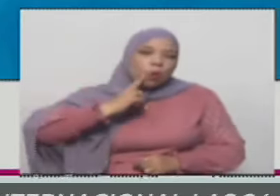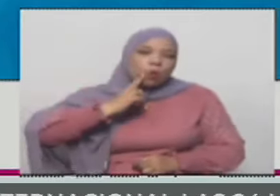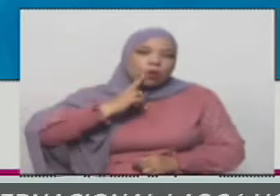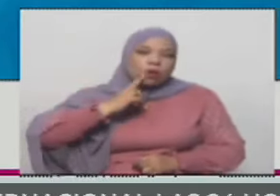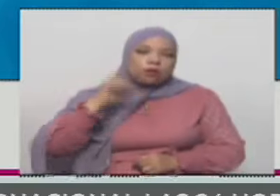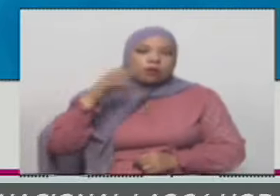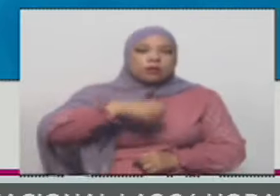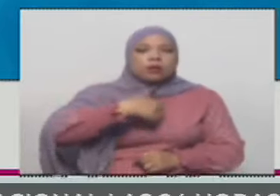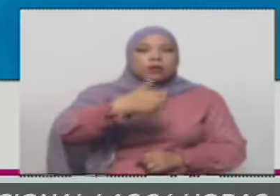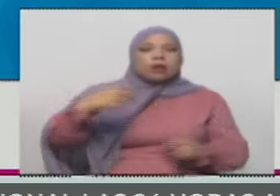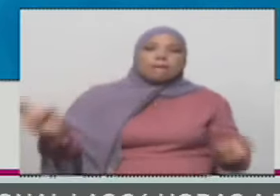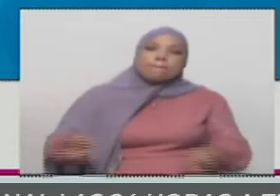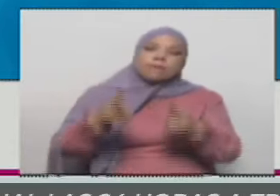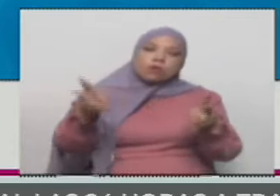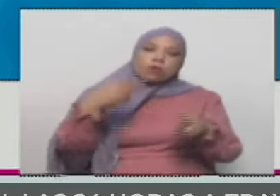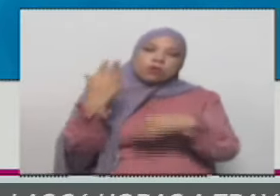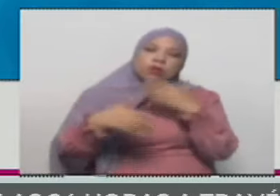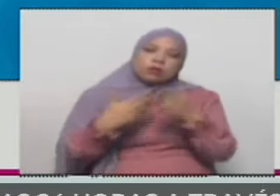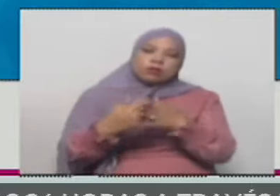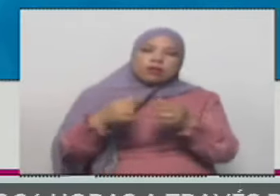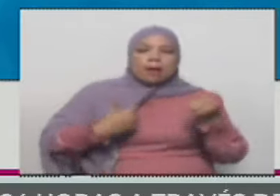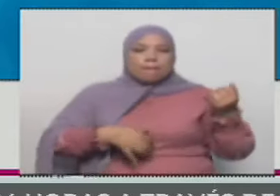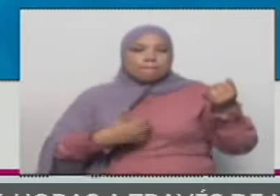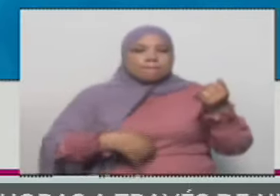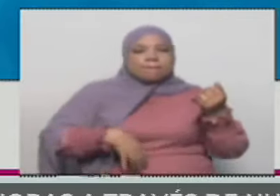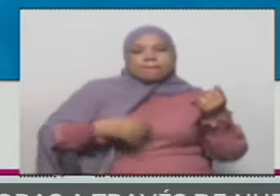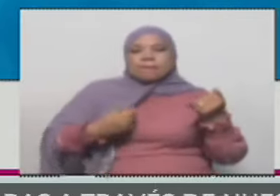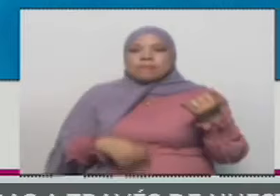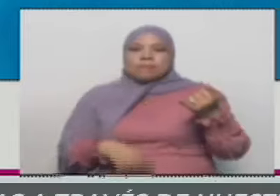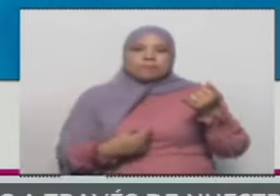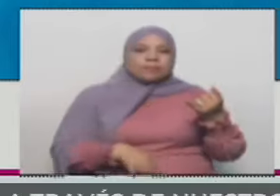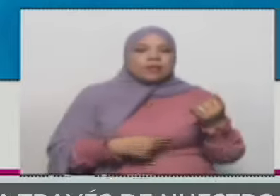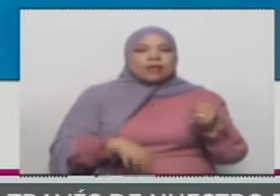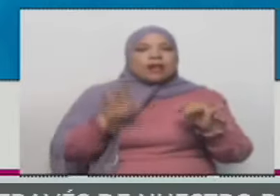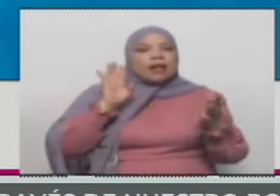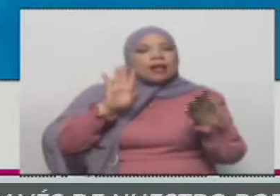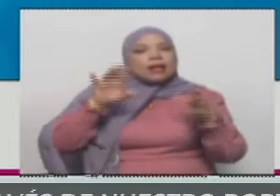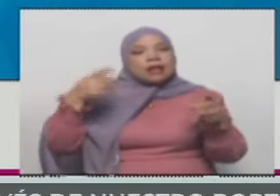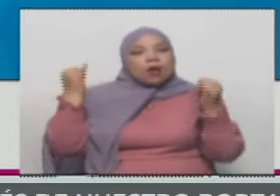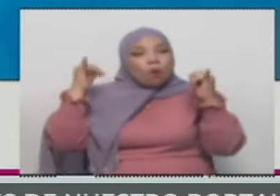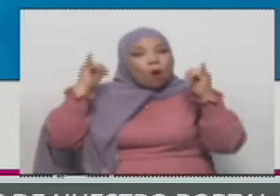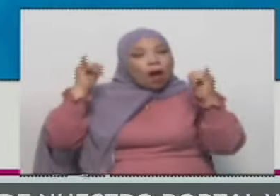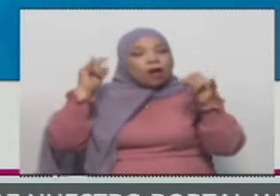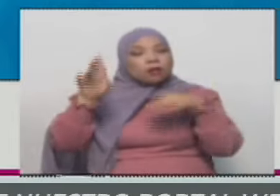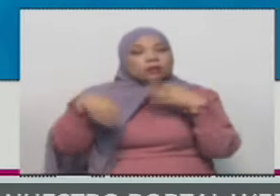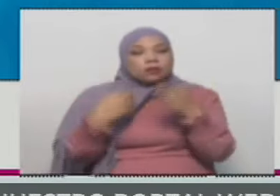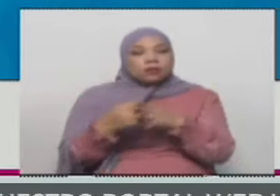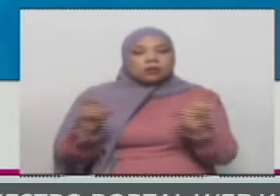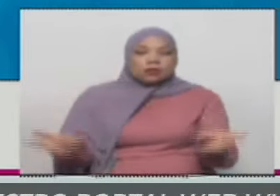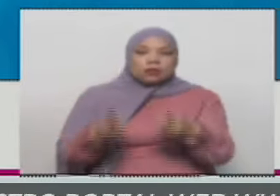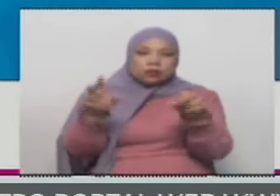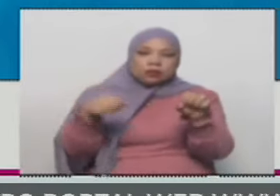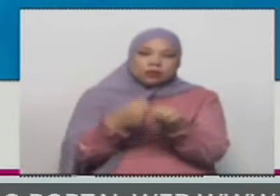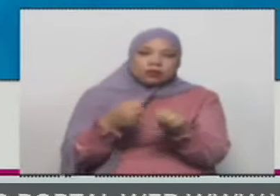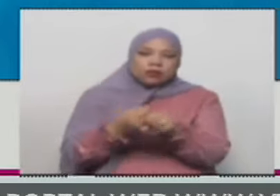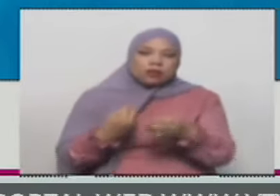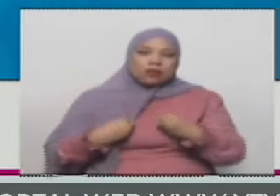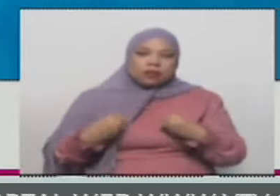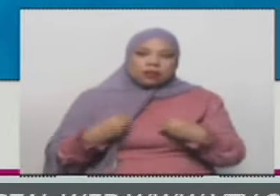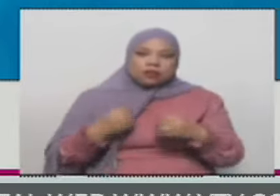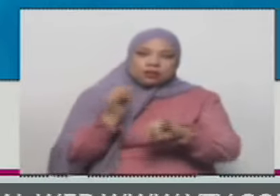que cada victoria había que bailarla, había que celebrarla. Y para celebrar la victoria de la vida, de